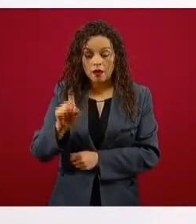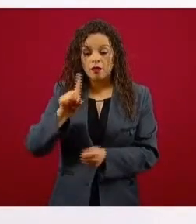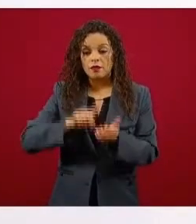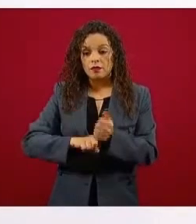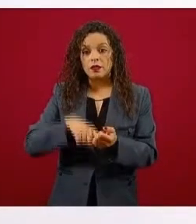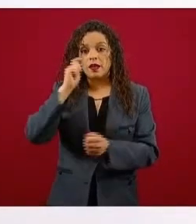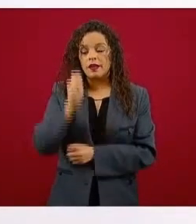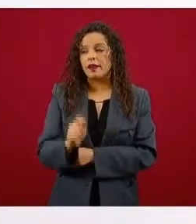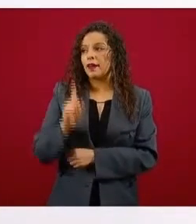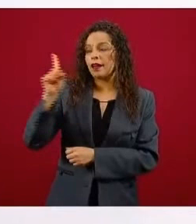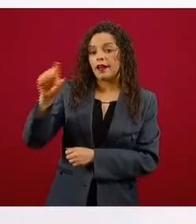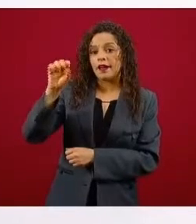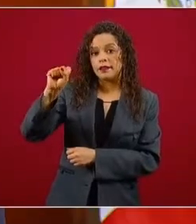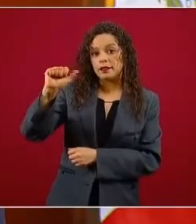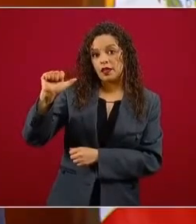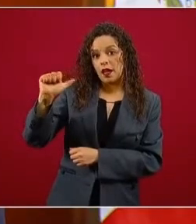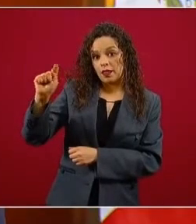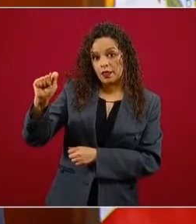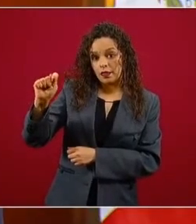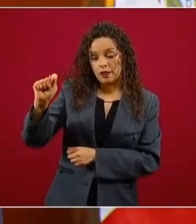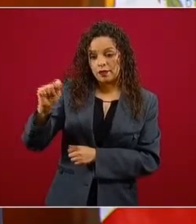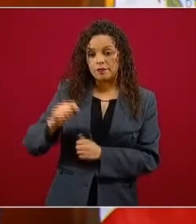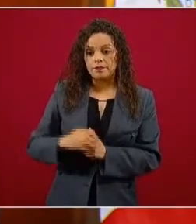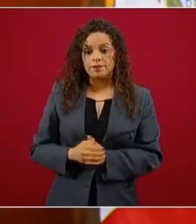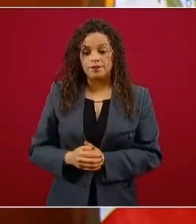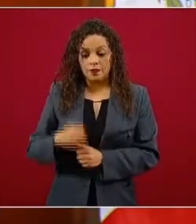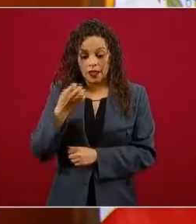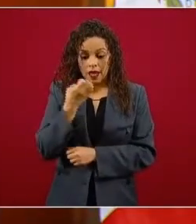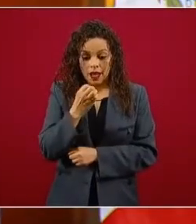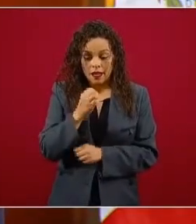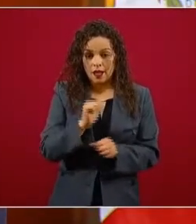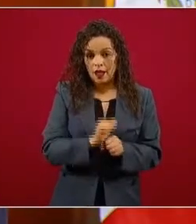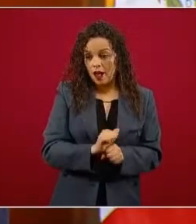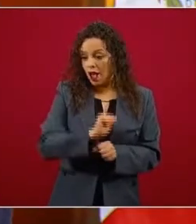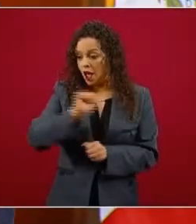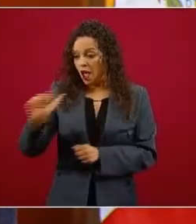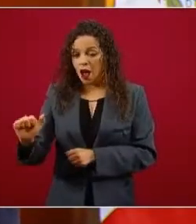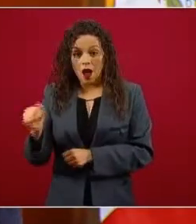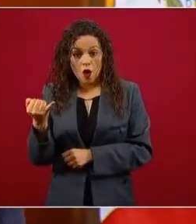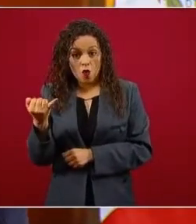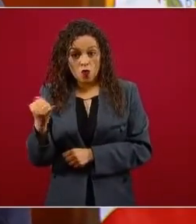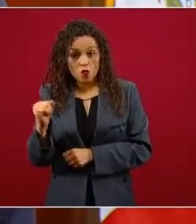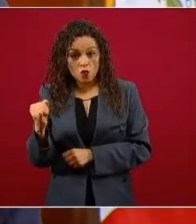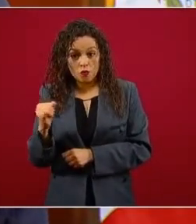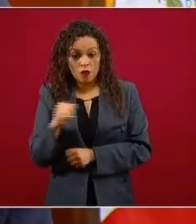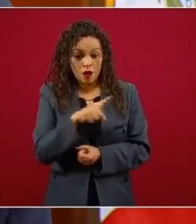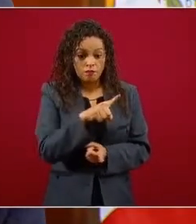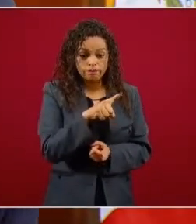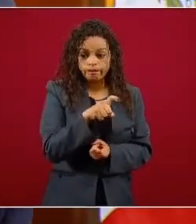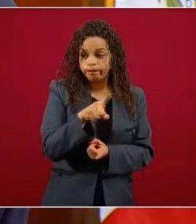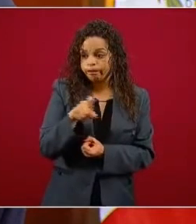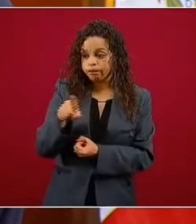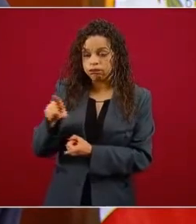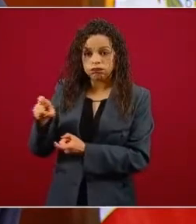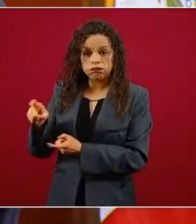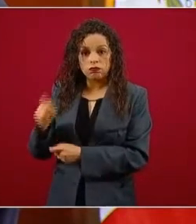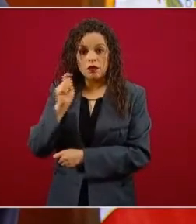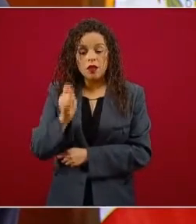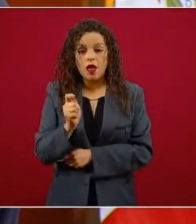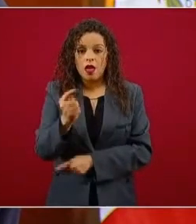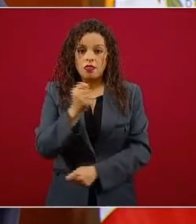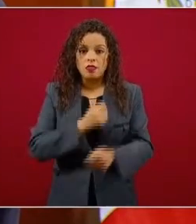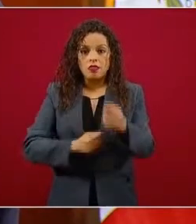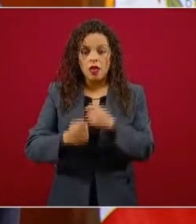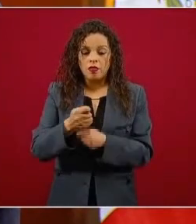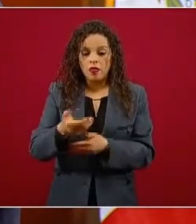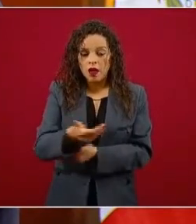Tributaria del SAT, de enero a junio, los ingresos de las principales tiendas de